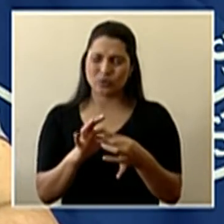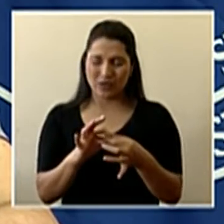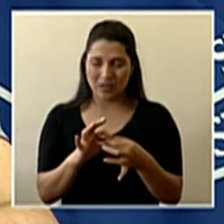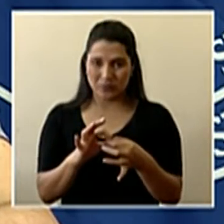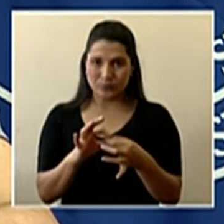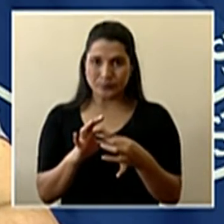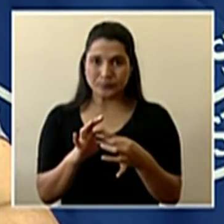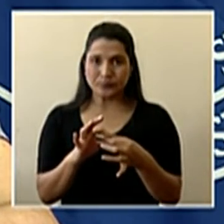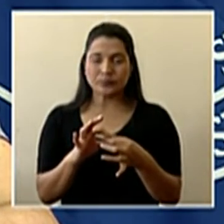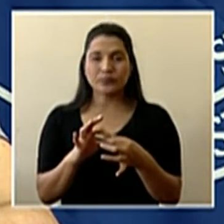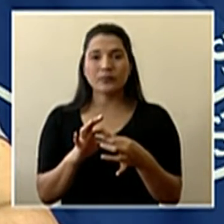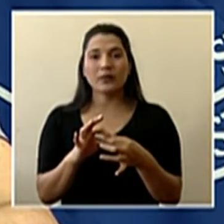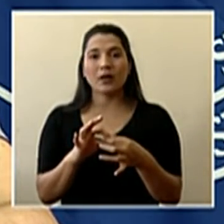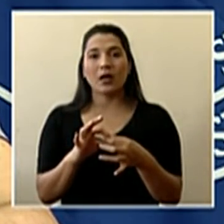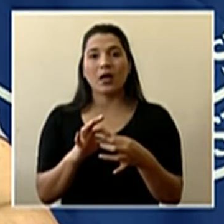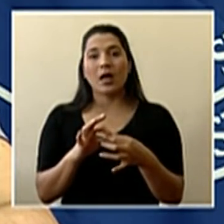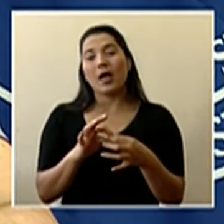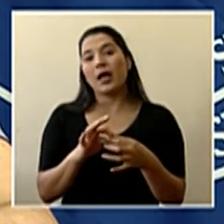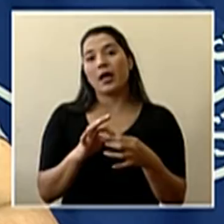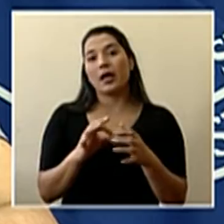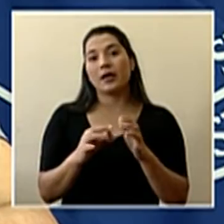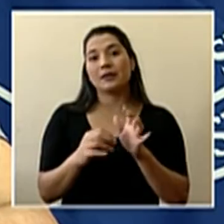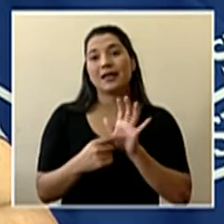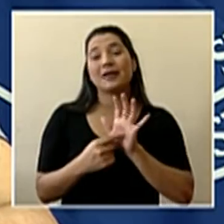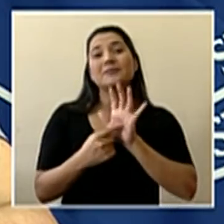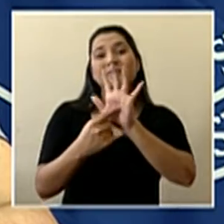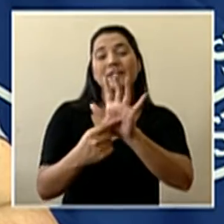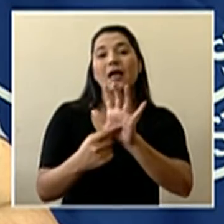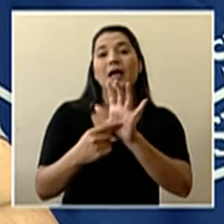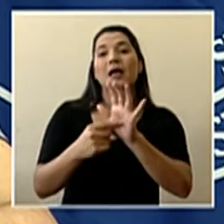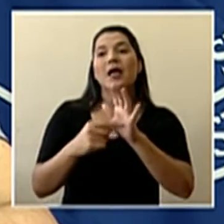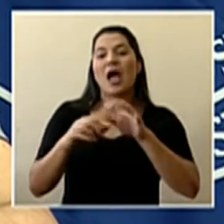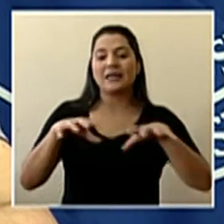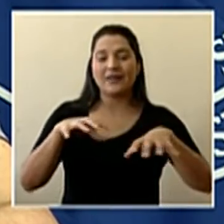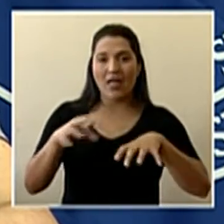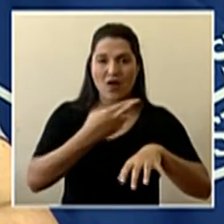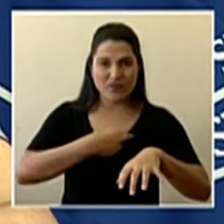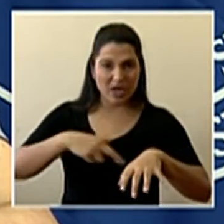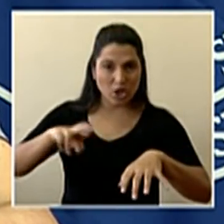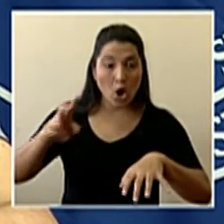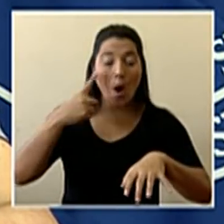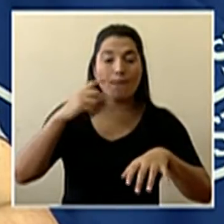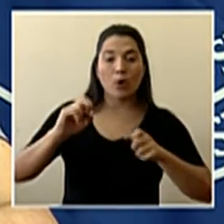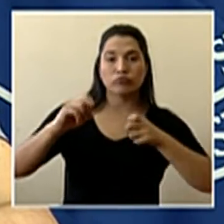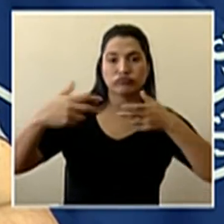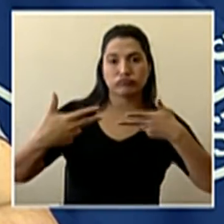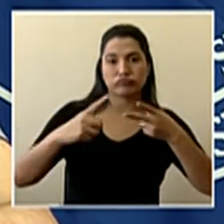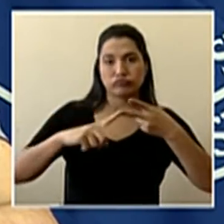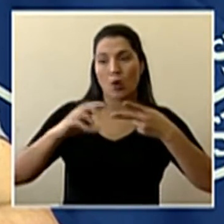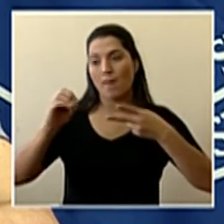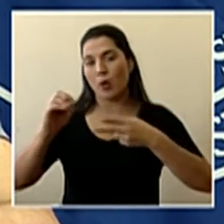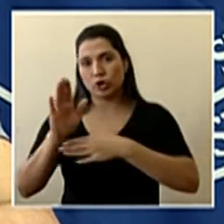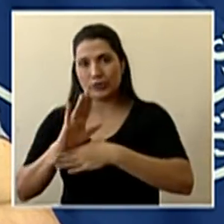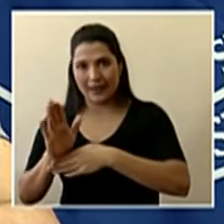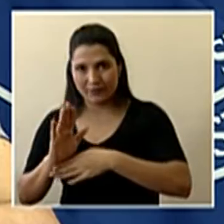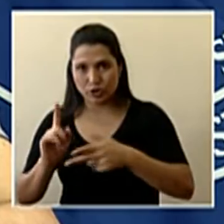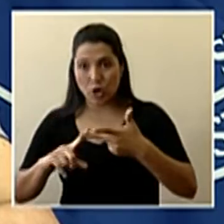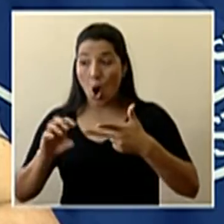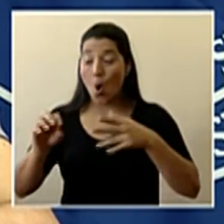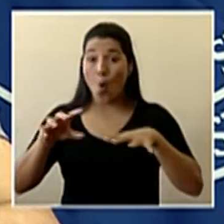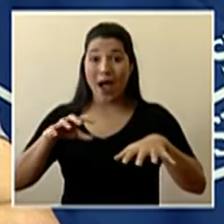transmisión, sea por televisión o virtual, de misas, de cultos o incluso de actividades con artistas nacionales.